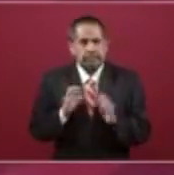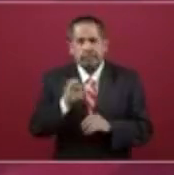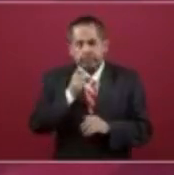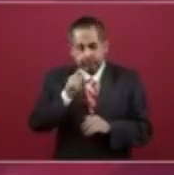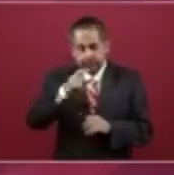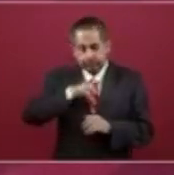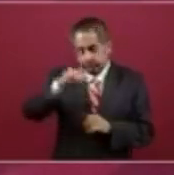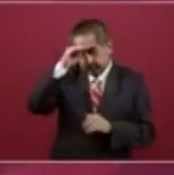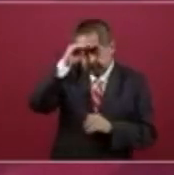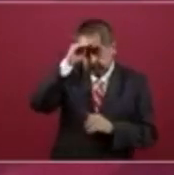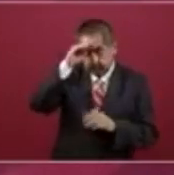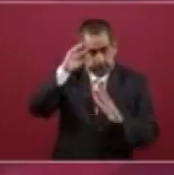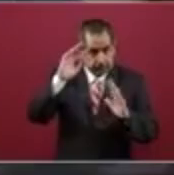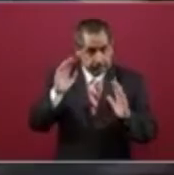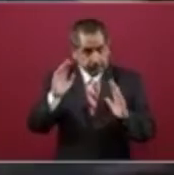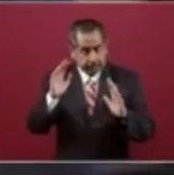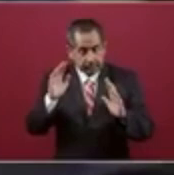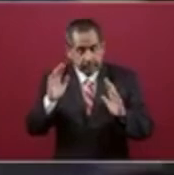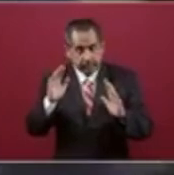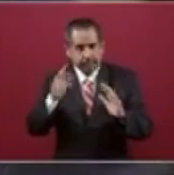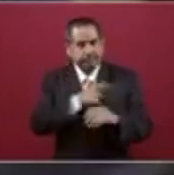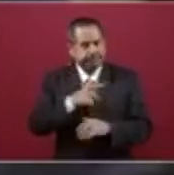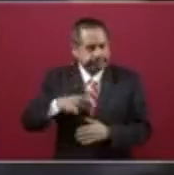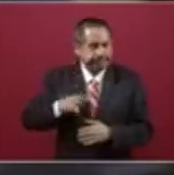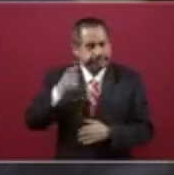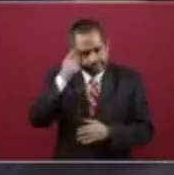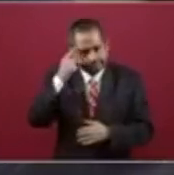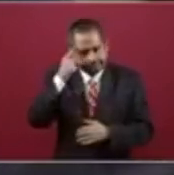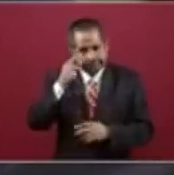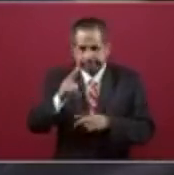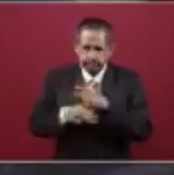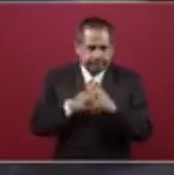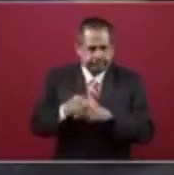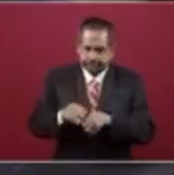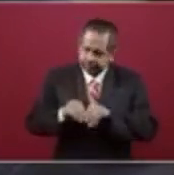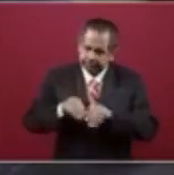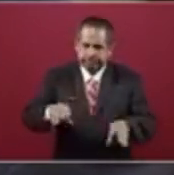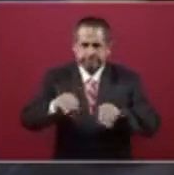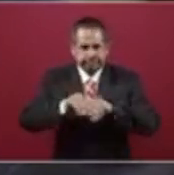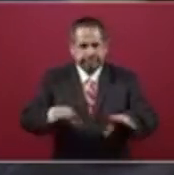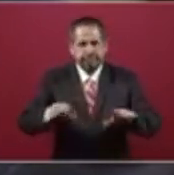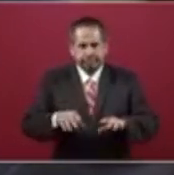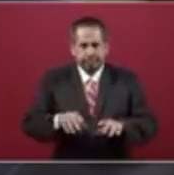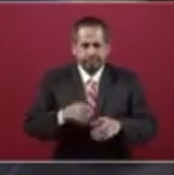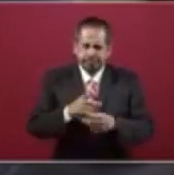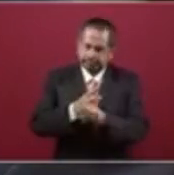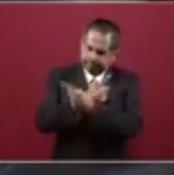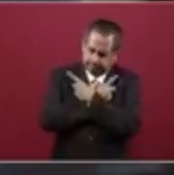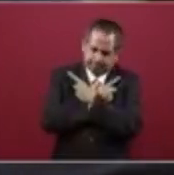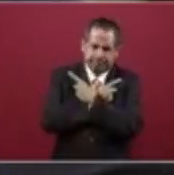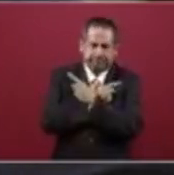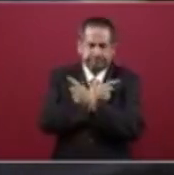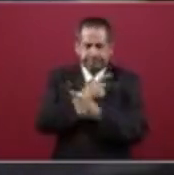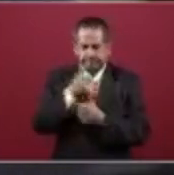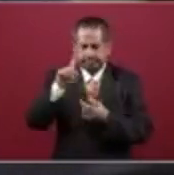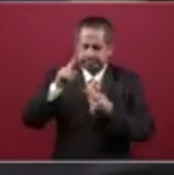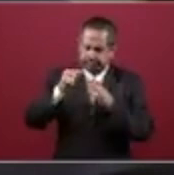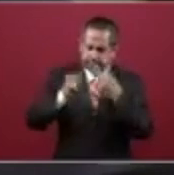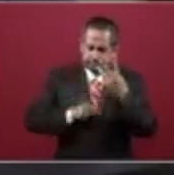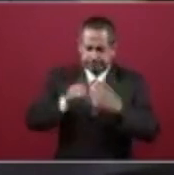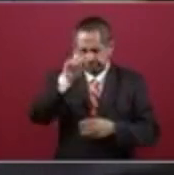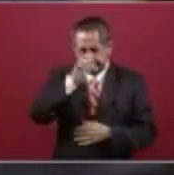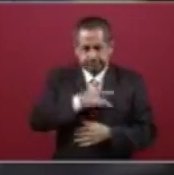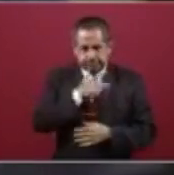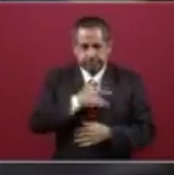pienso que tenemos que imprimir valores y rescatar valores,